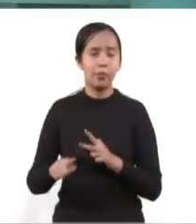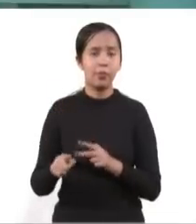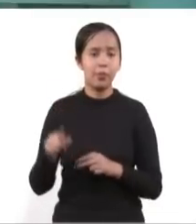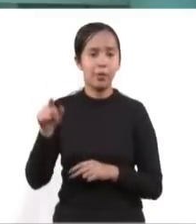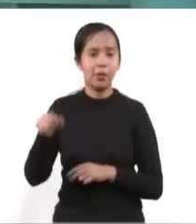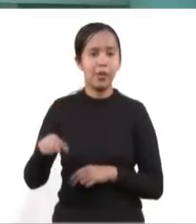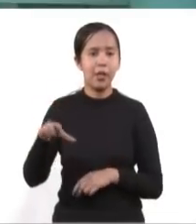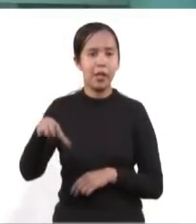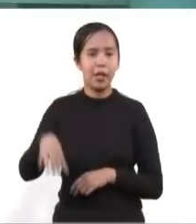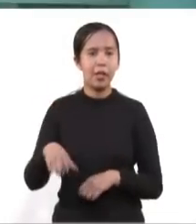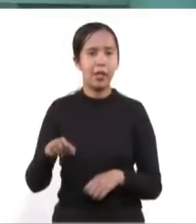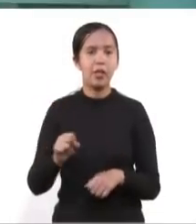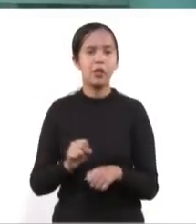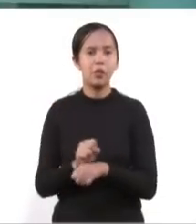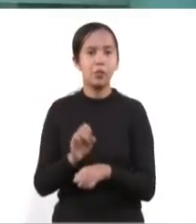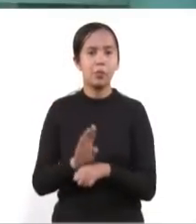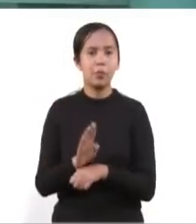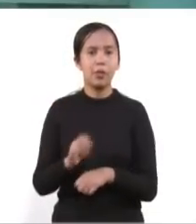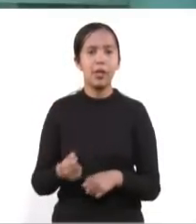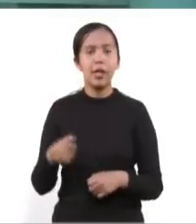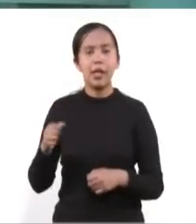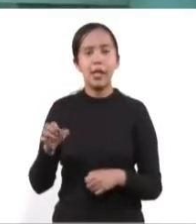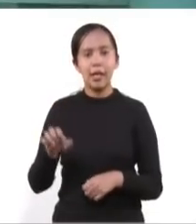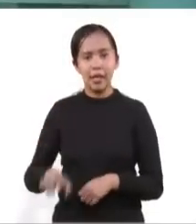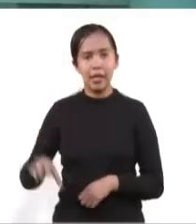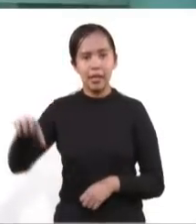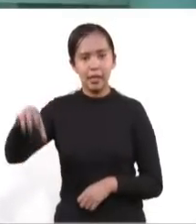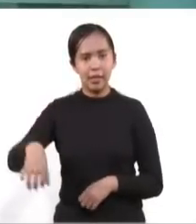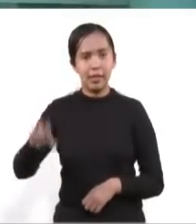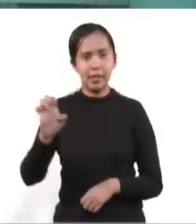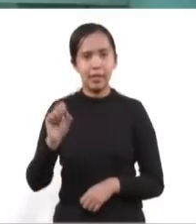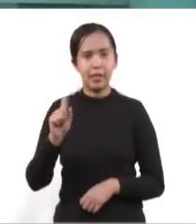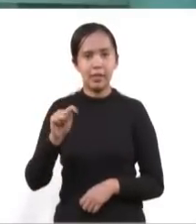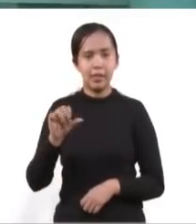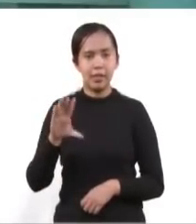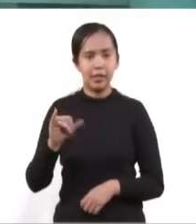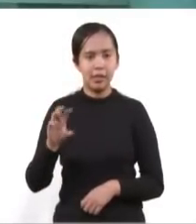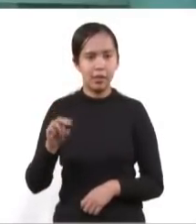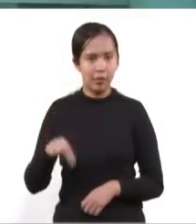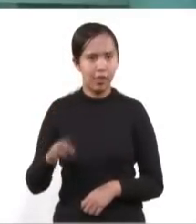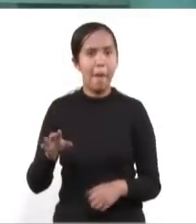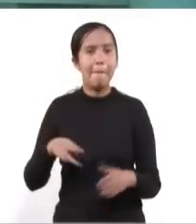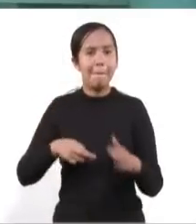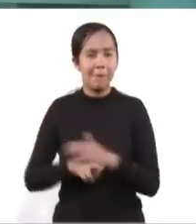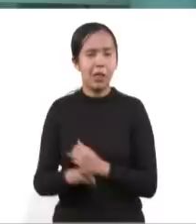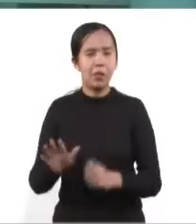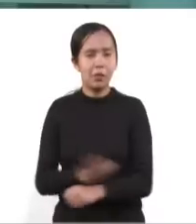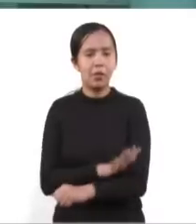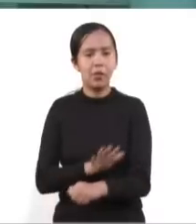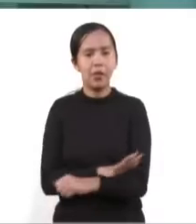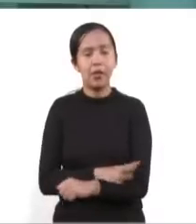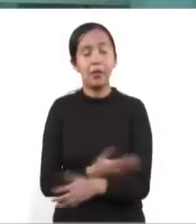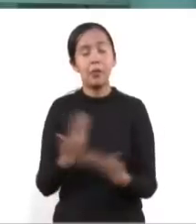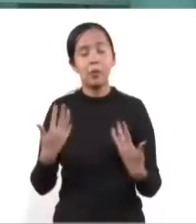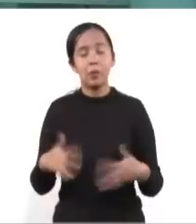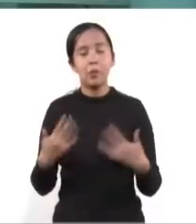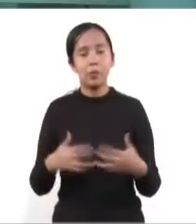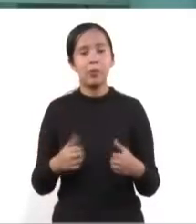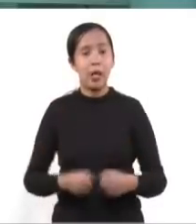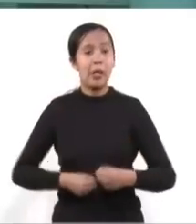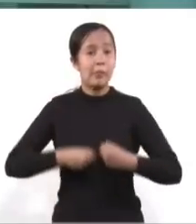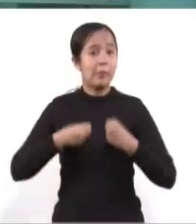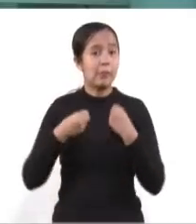potencia denominada Metro Energía, obra que se ejecutó con los más altos estándares de